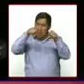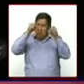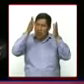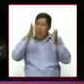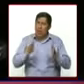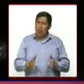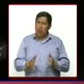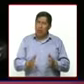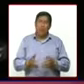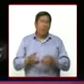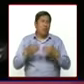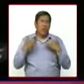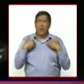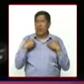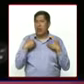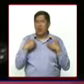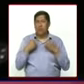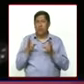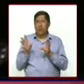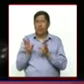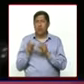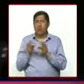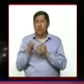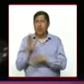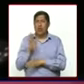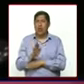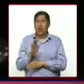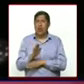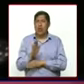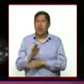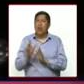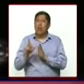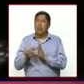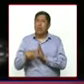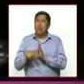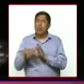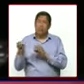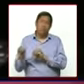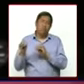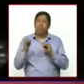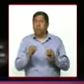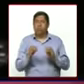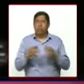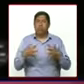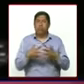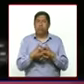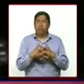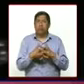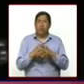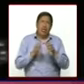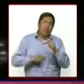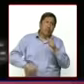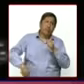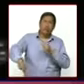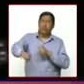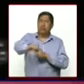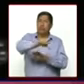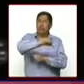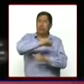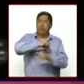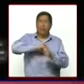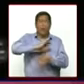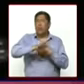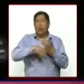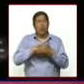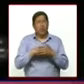precisamente han tenido una asamblea en horas de la tarde para posteriormente instalar una seguridad sindical por turnos